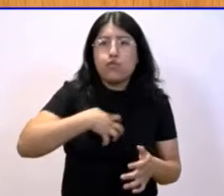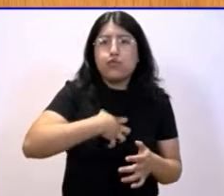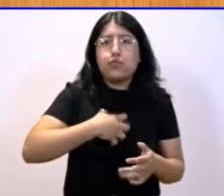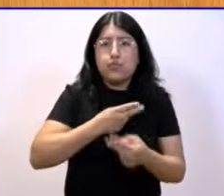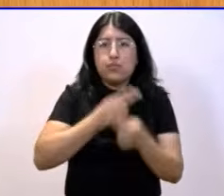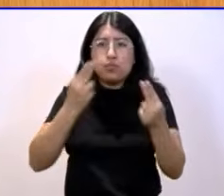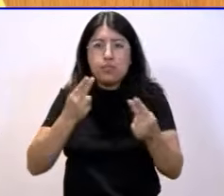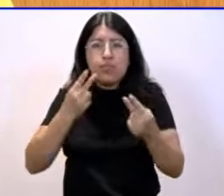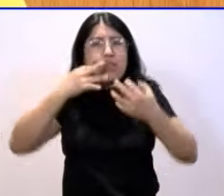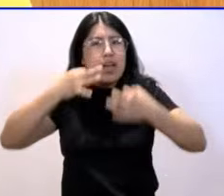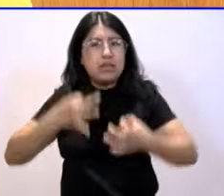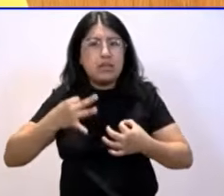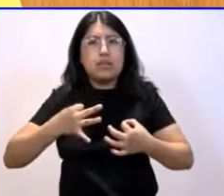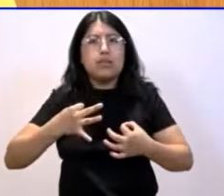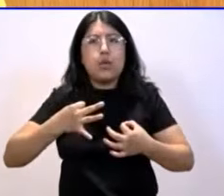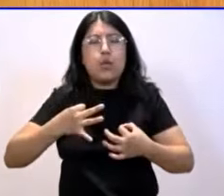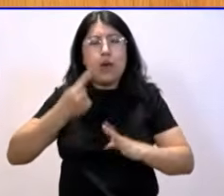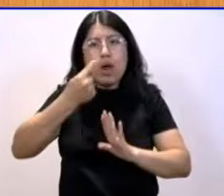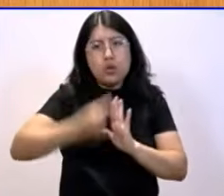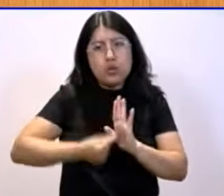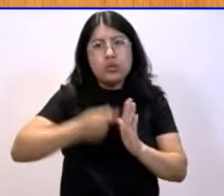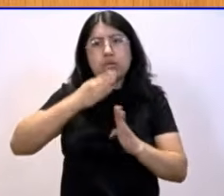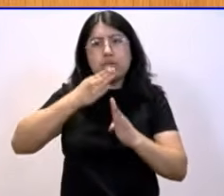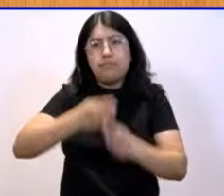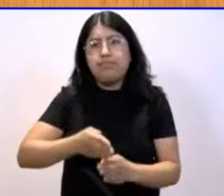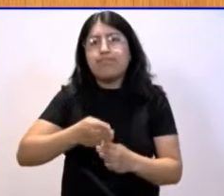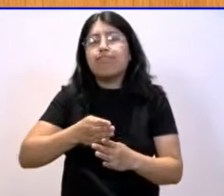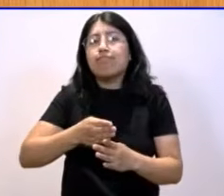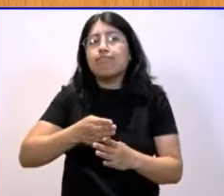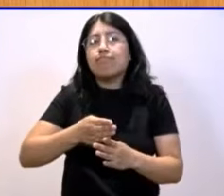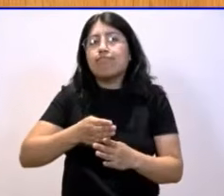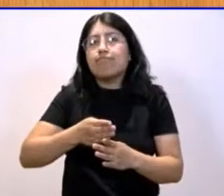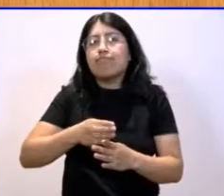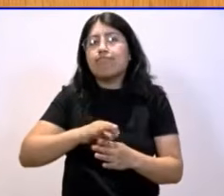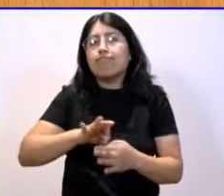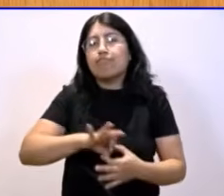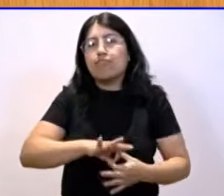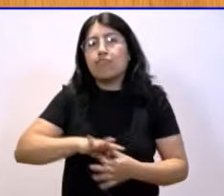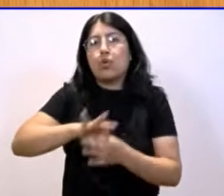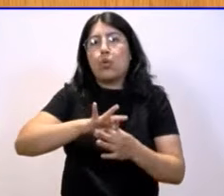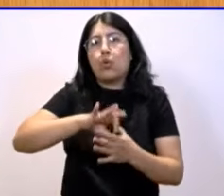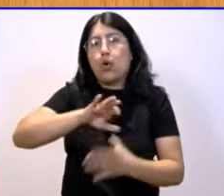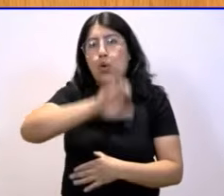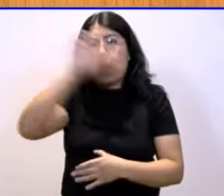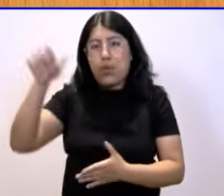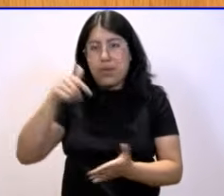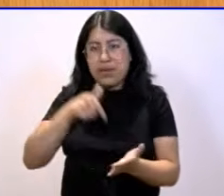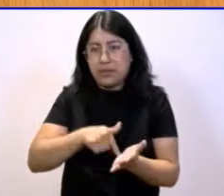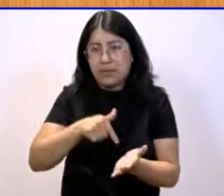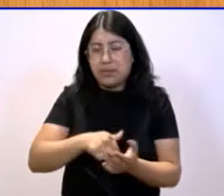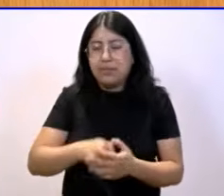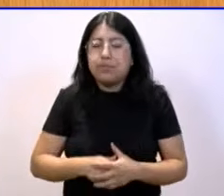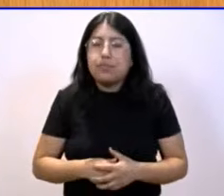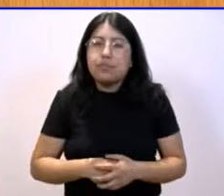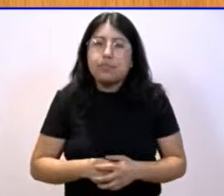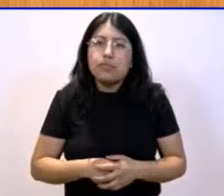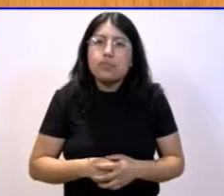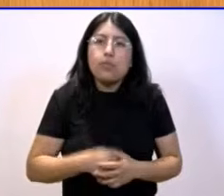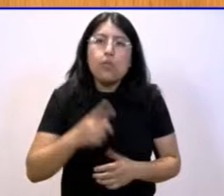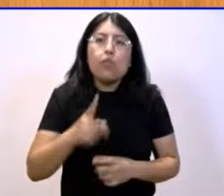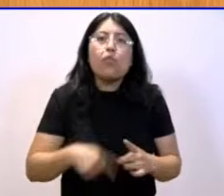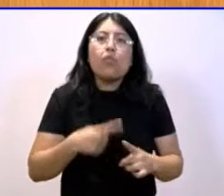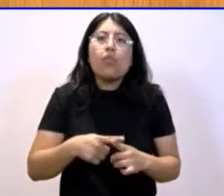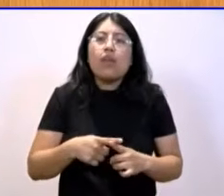garantizar o para dar esa condición de fijeza que la propia Unión Europea exige. exige. Pero es que además entendemos que desde